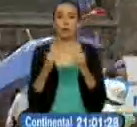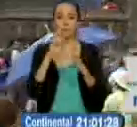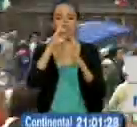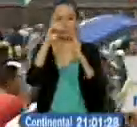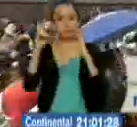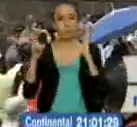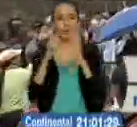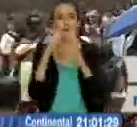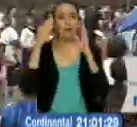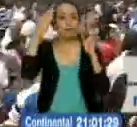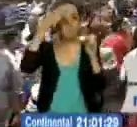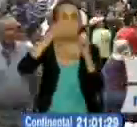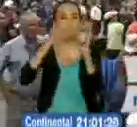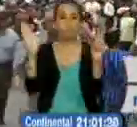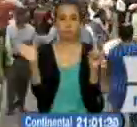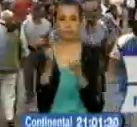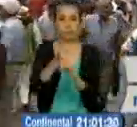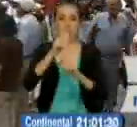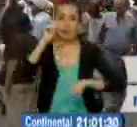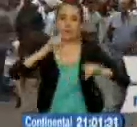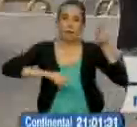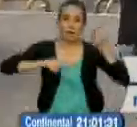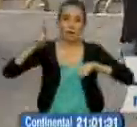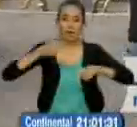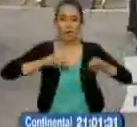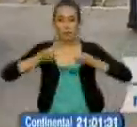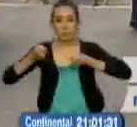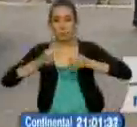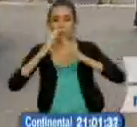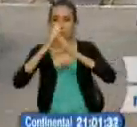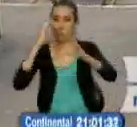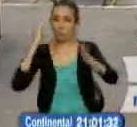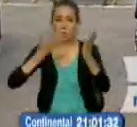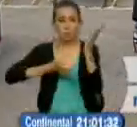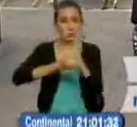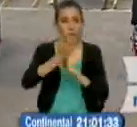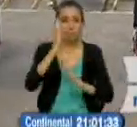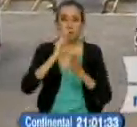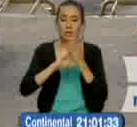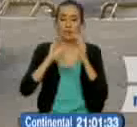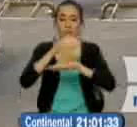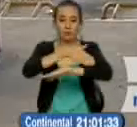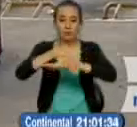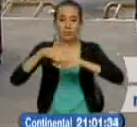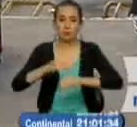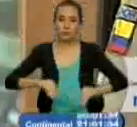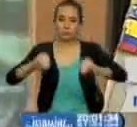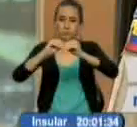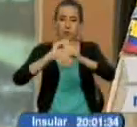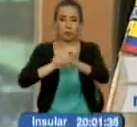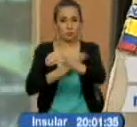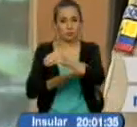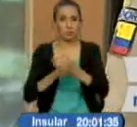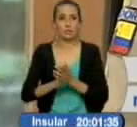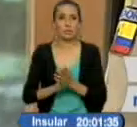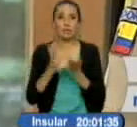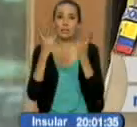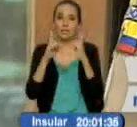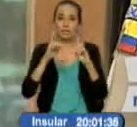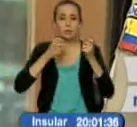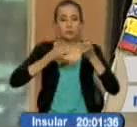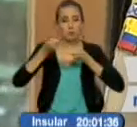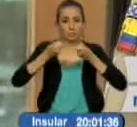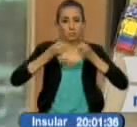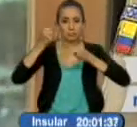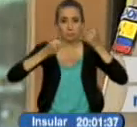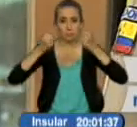la expectativa, mientras los operativos de control en terminales, vías y carreteras se intensifican. También al conductor se le va a hacer una prueba